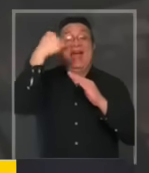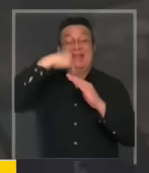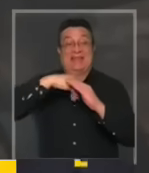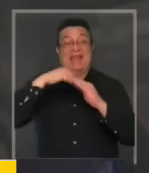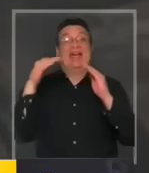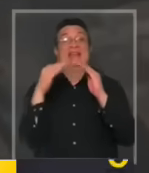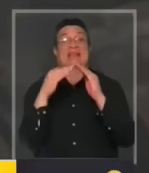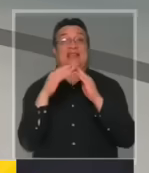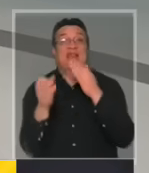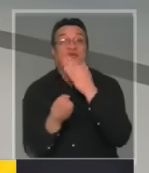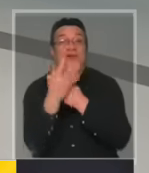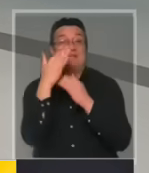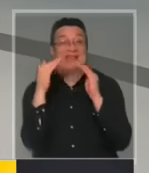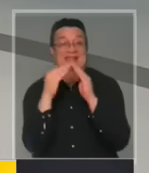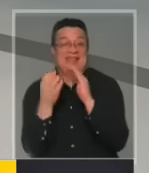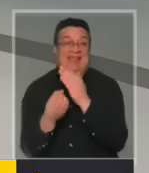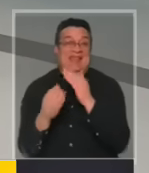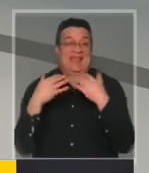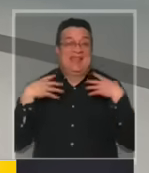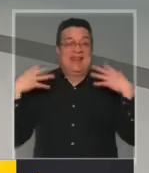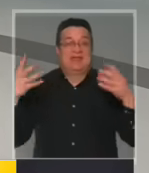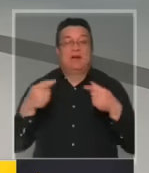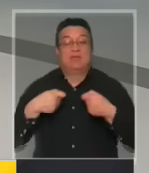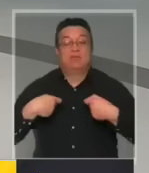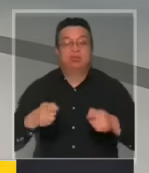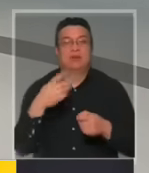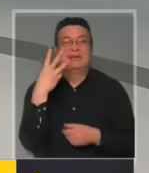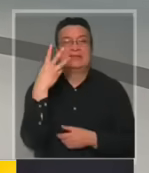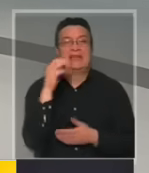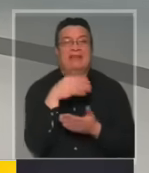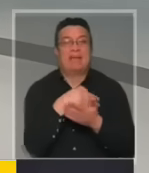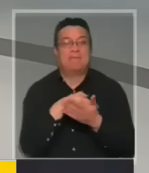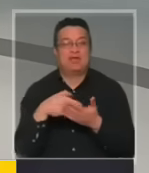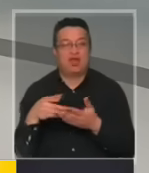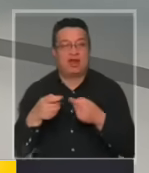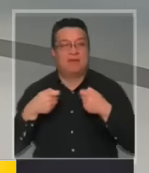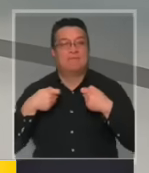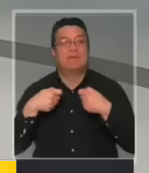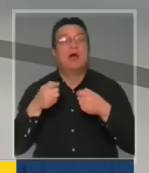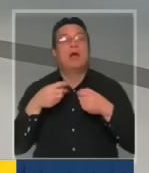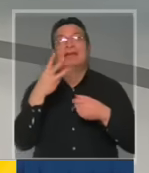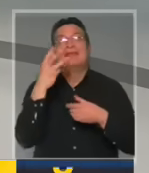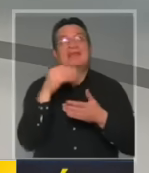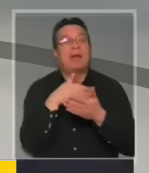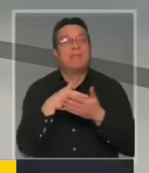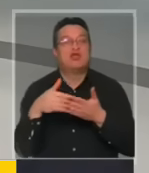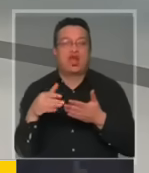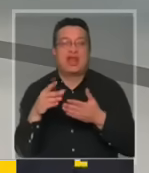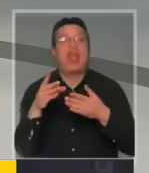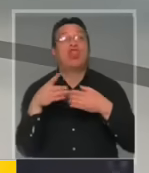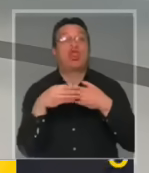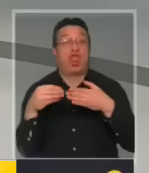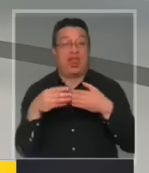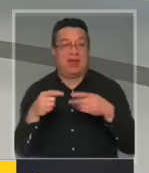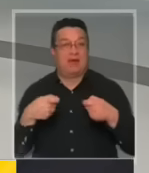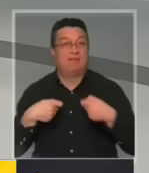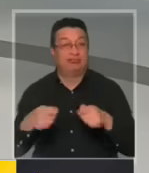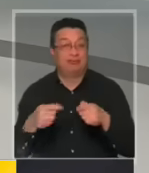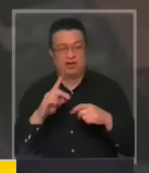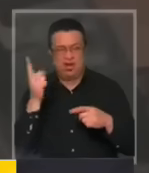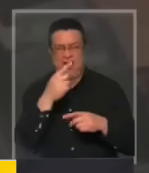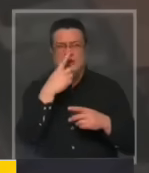la Casa Grande, que también fue polémica porque costó más de 30 millones de pesos, 30 millones de dólares, perdón, no de pesos. Y en ese